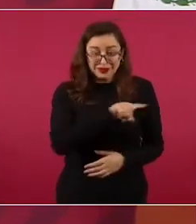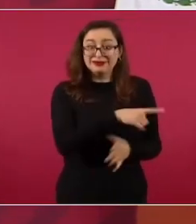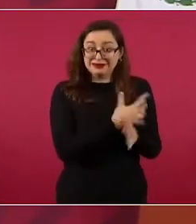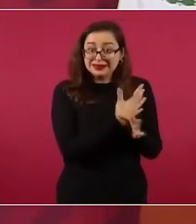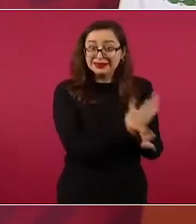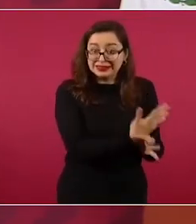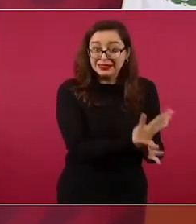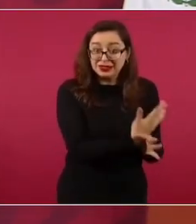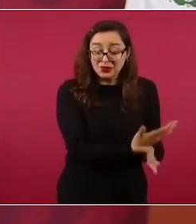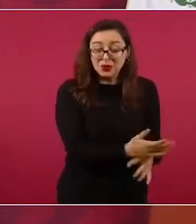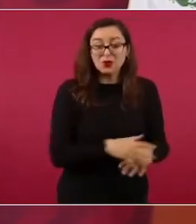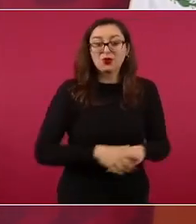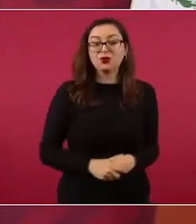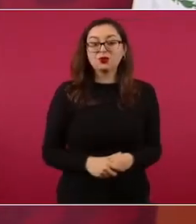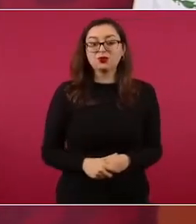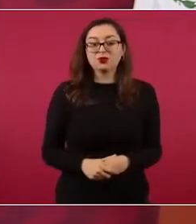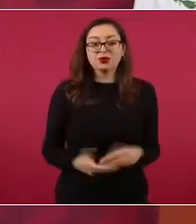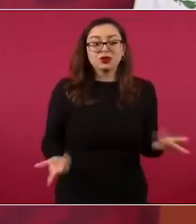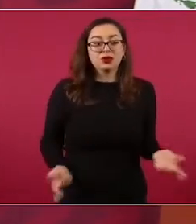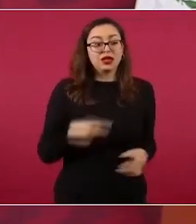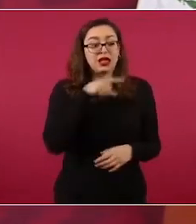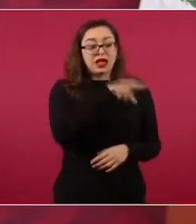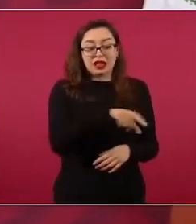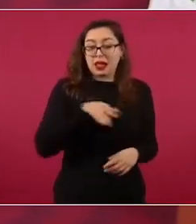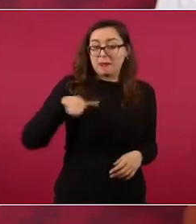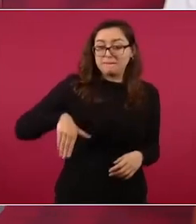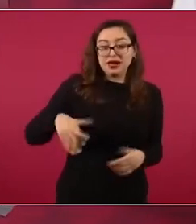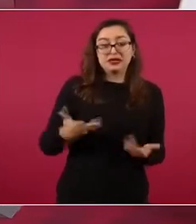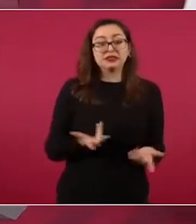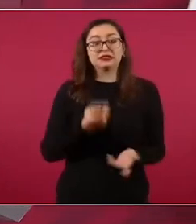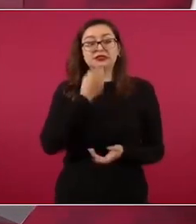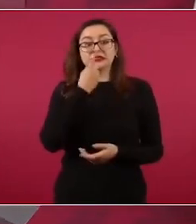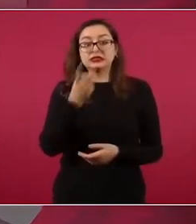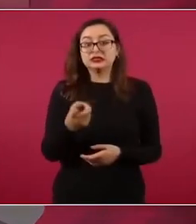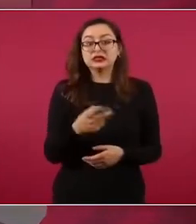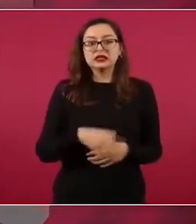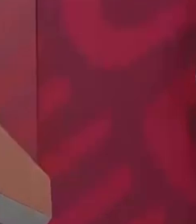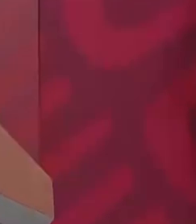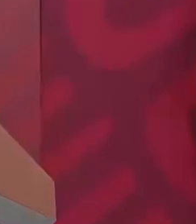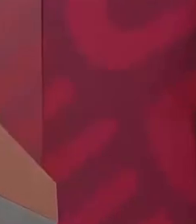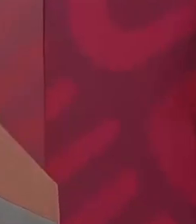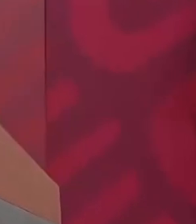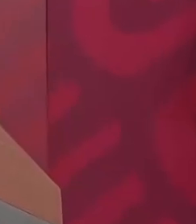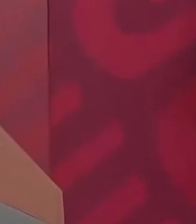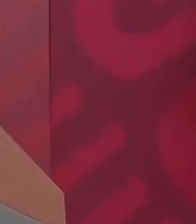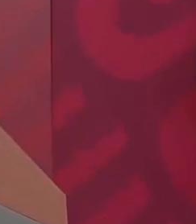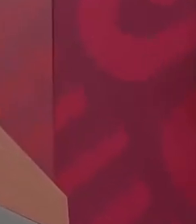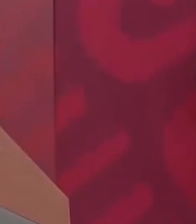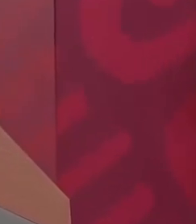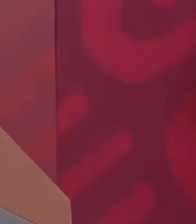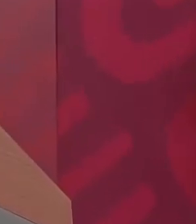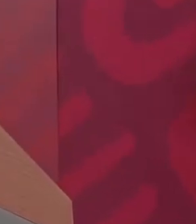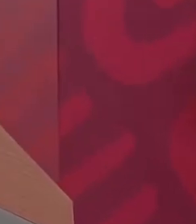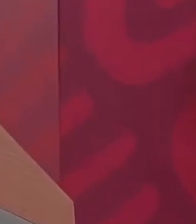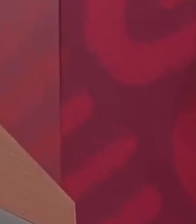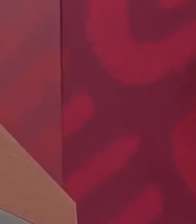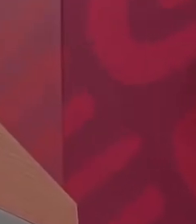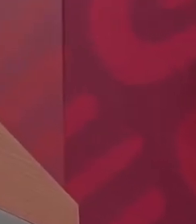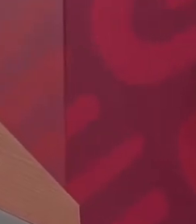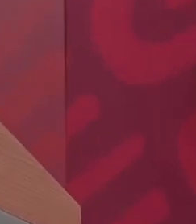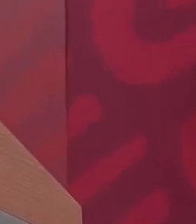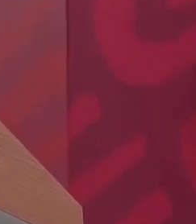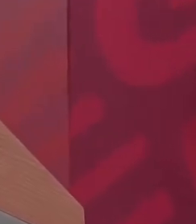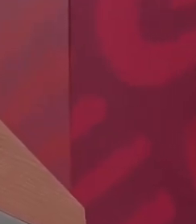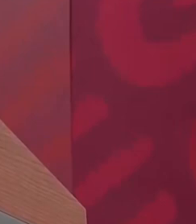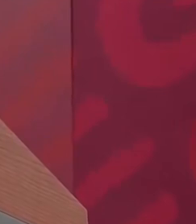que está arrepentido de no haber continuado con el desafuero